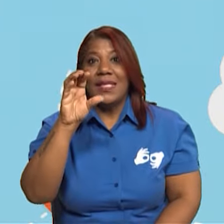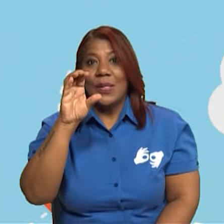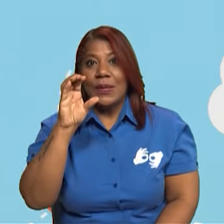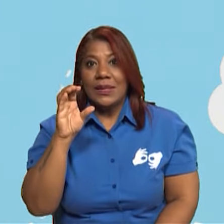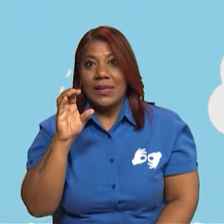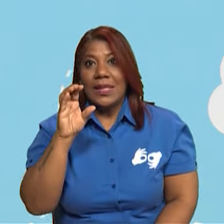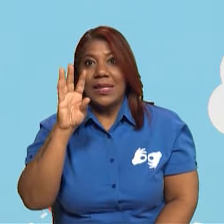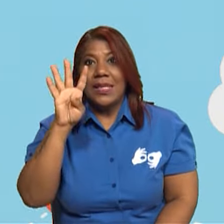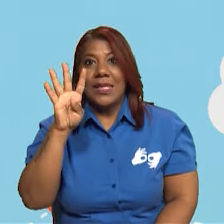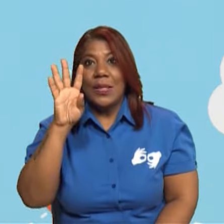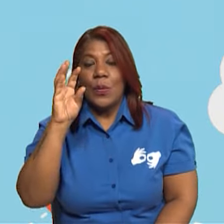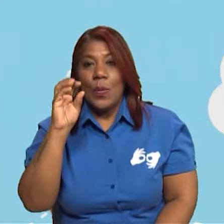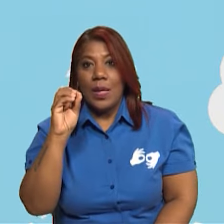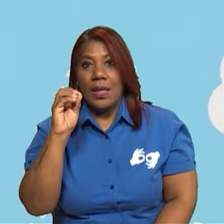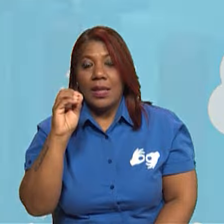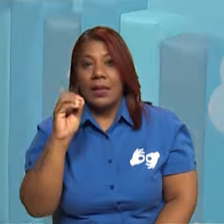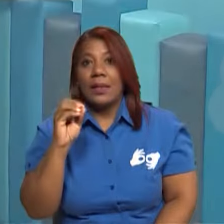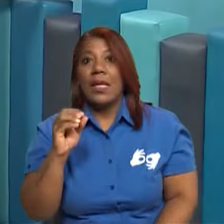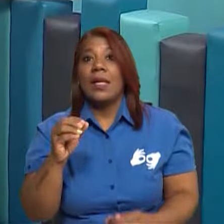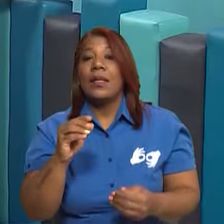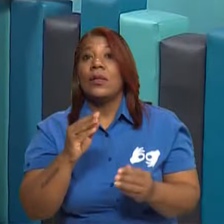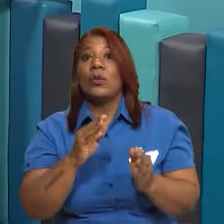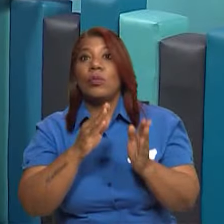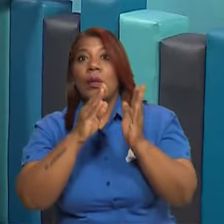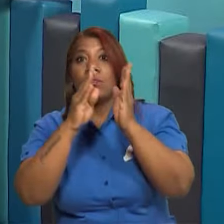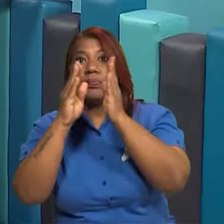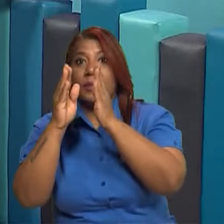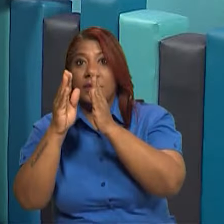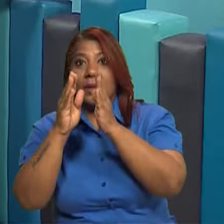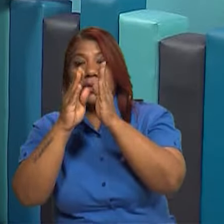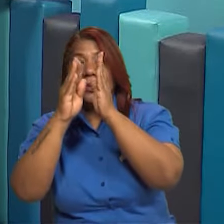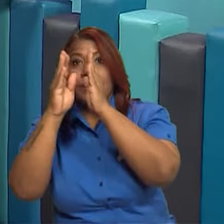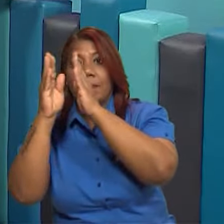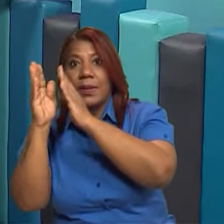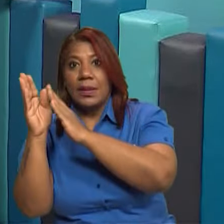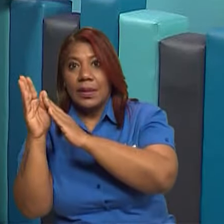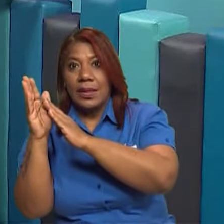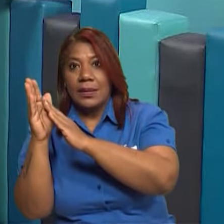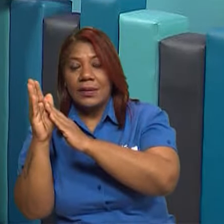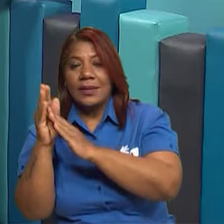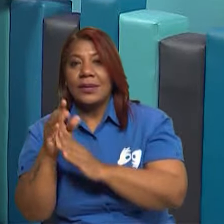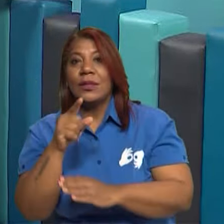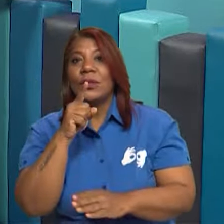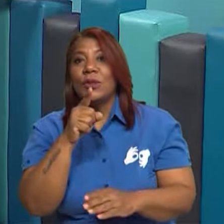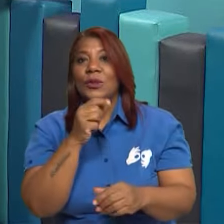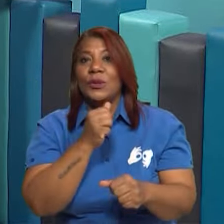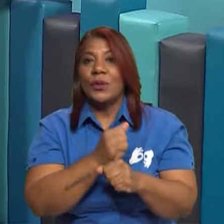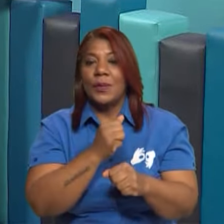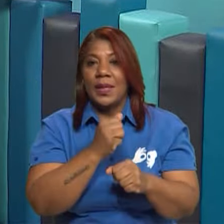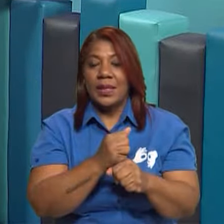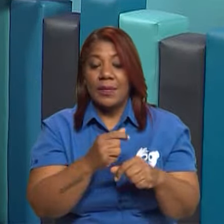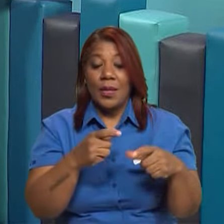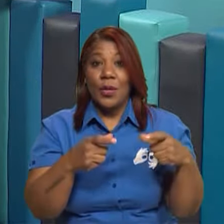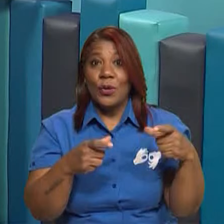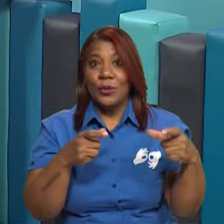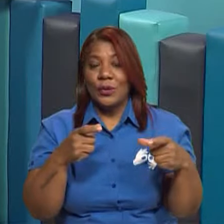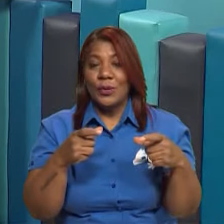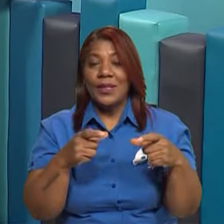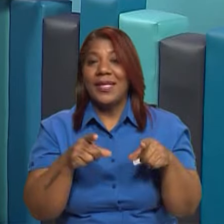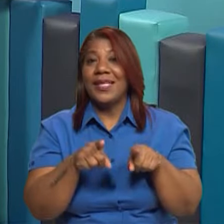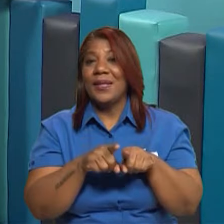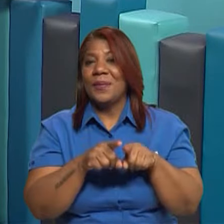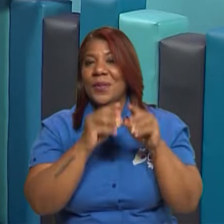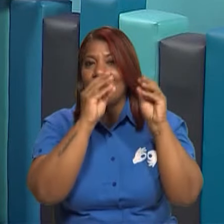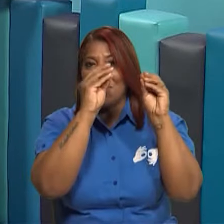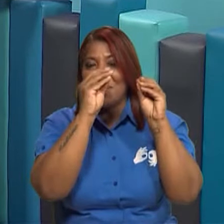a descomponer en decenas, que sería 10 y 4. Pero ustedes lo van a trabajar con sus tarjetas y con sus docentes. Muy